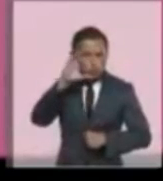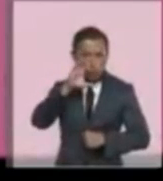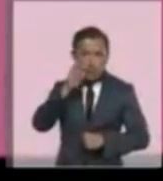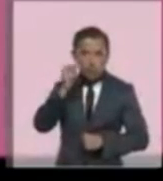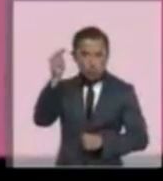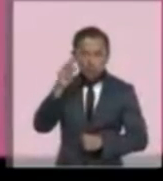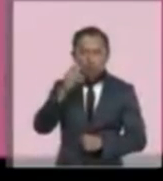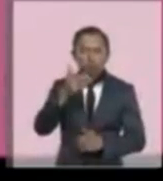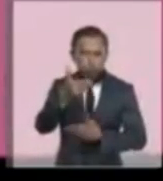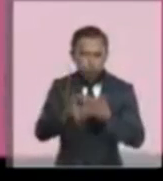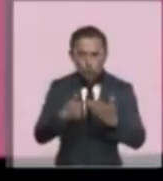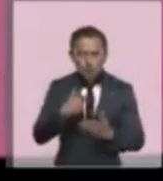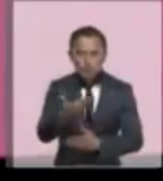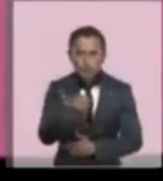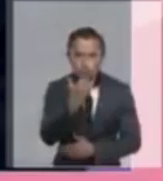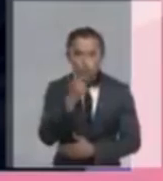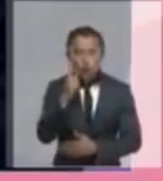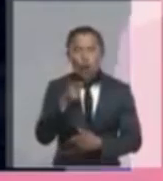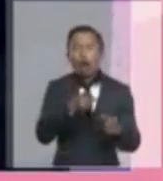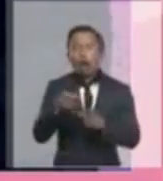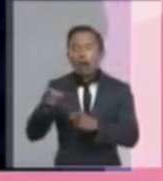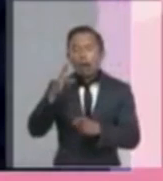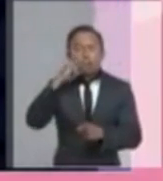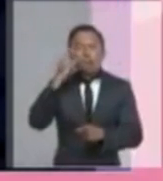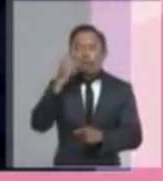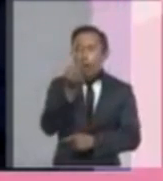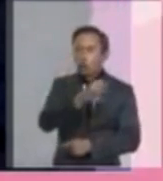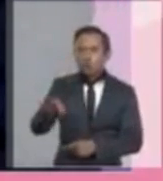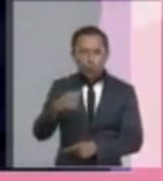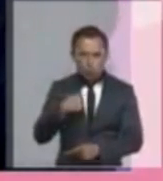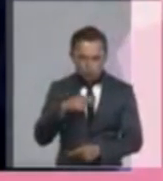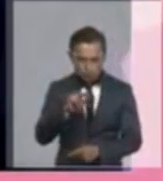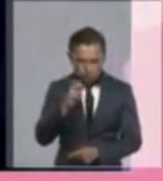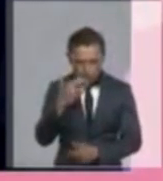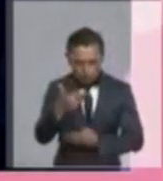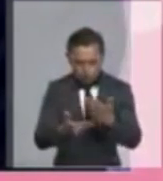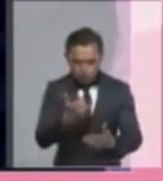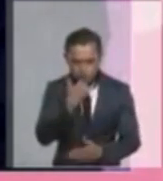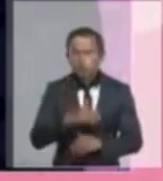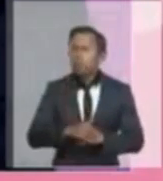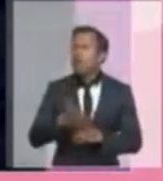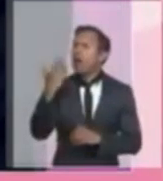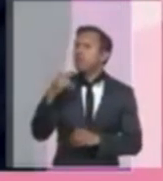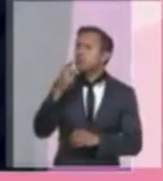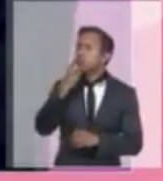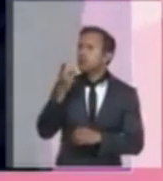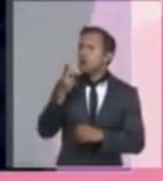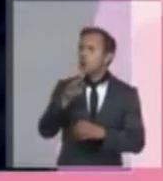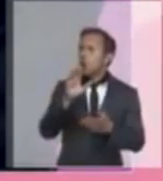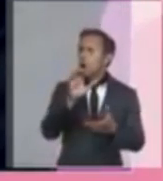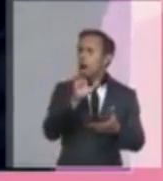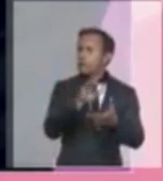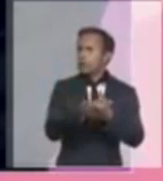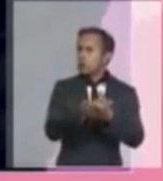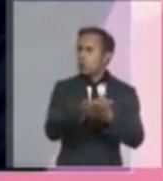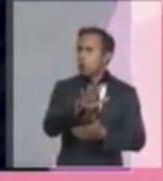haré nunca. No lo haré nunca. Sobre el tema de matrimonios entre personas del mismo sexo, dijo, es una sonsada. ¿Qué